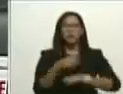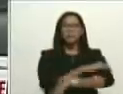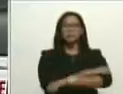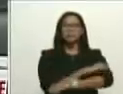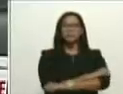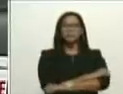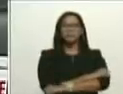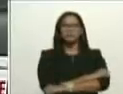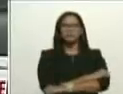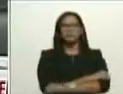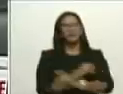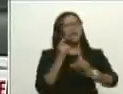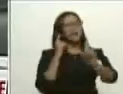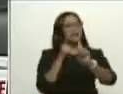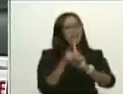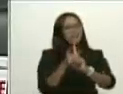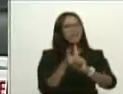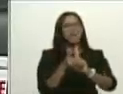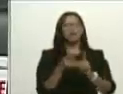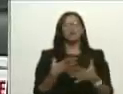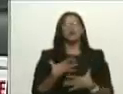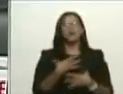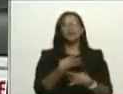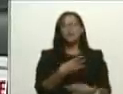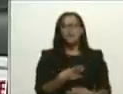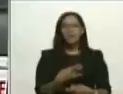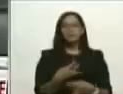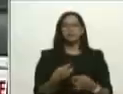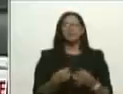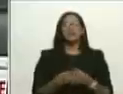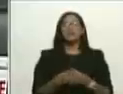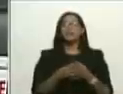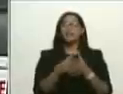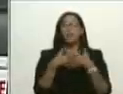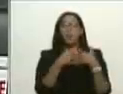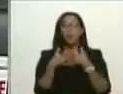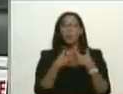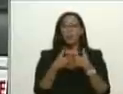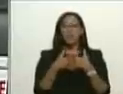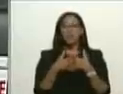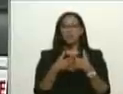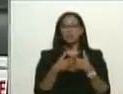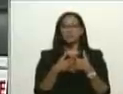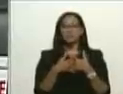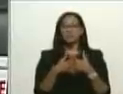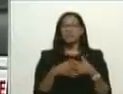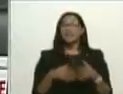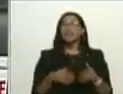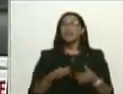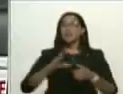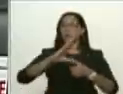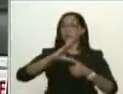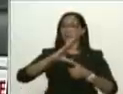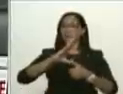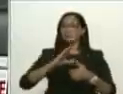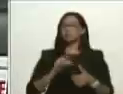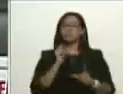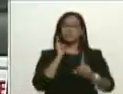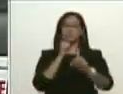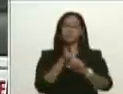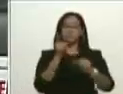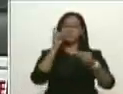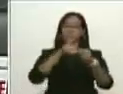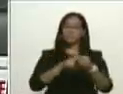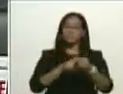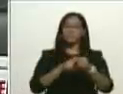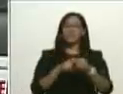vinculada directamente a los intereses del imperialismo norteamericano, vinculado directamente a los intereses de los